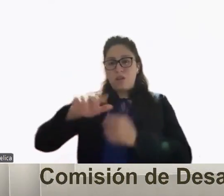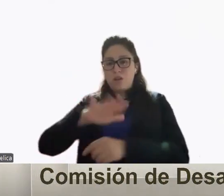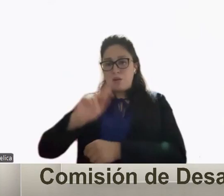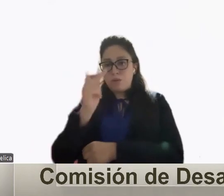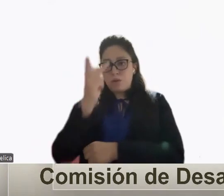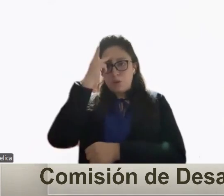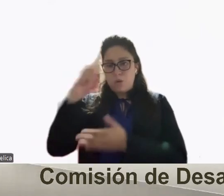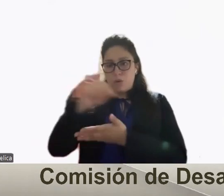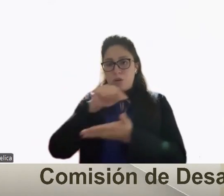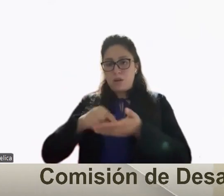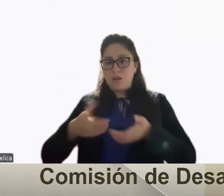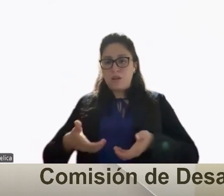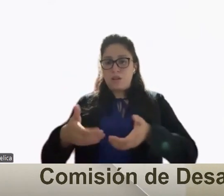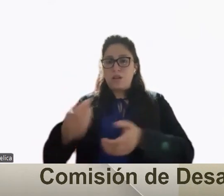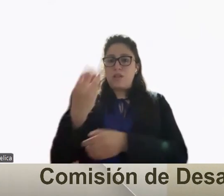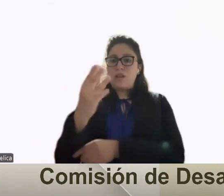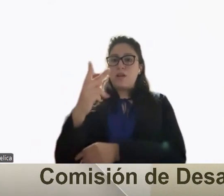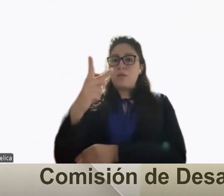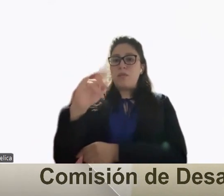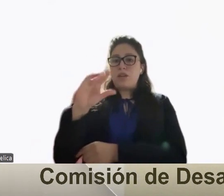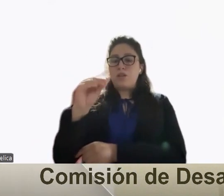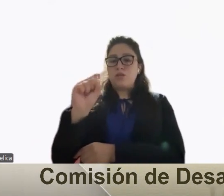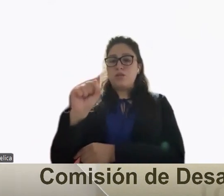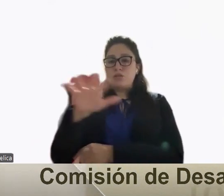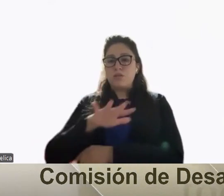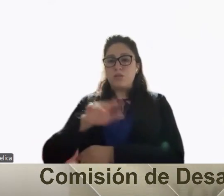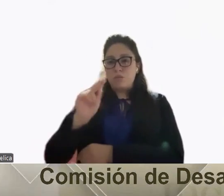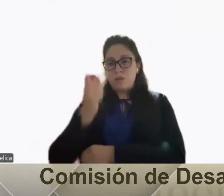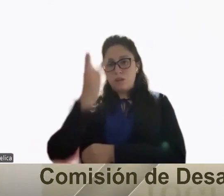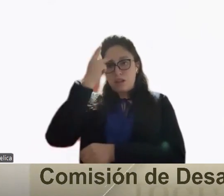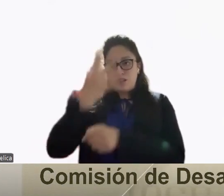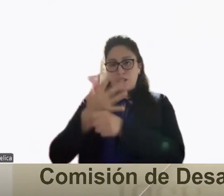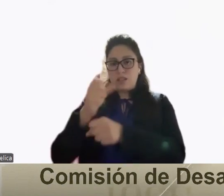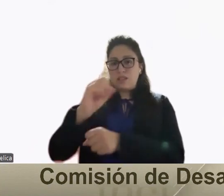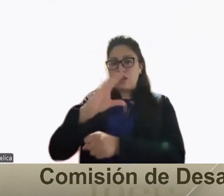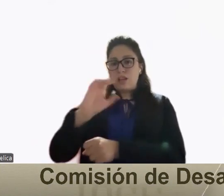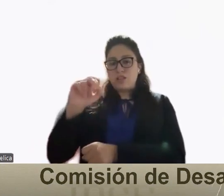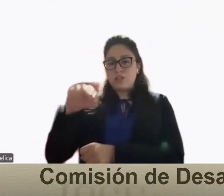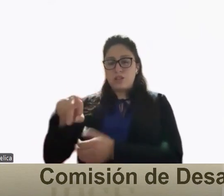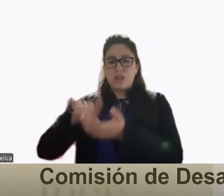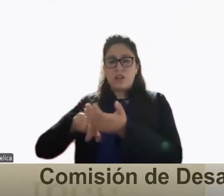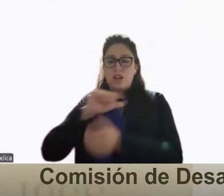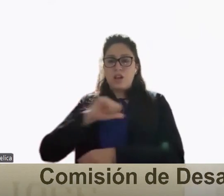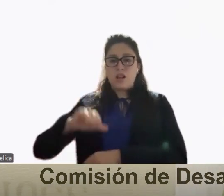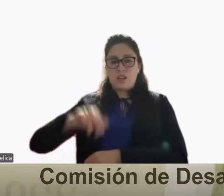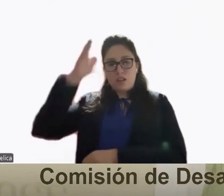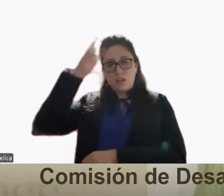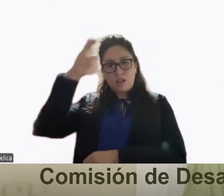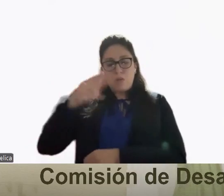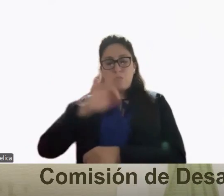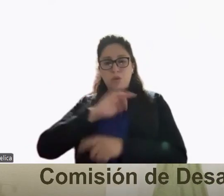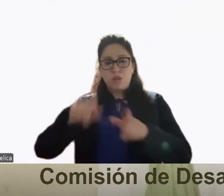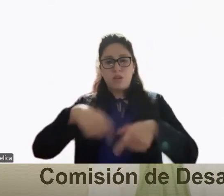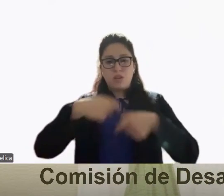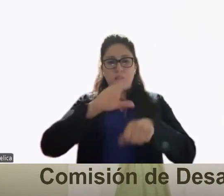ubicado en Tres Picos, número 11, Colonia Polanco, quinta sección, Alcaldía Miguel Hidalgo, y les ha autorizada una zonificación